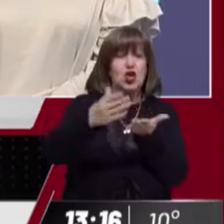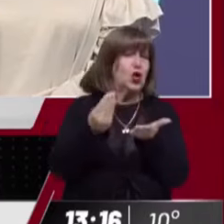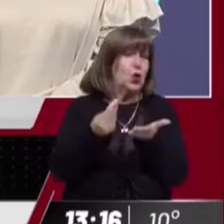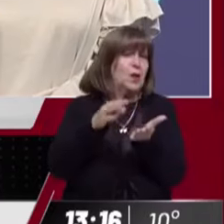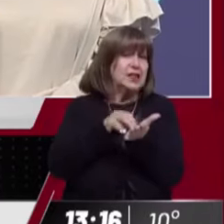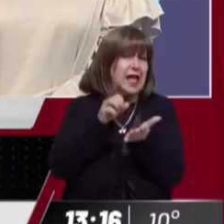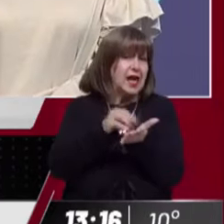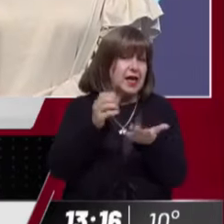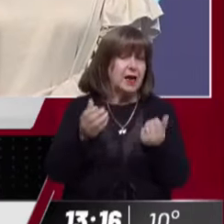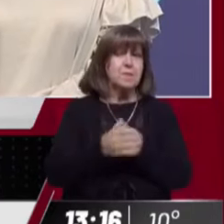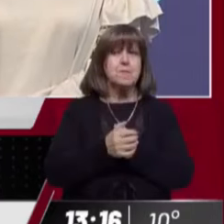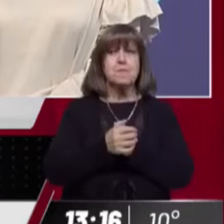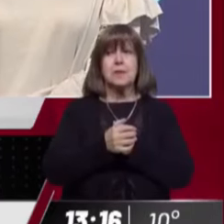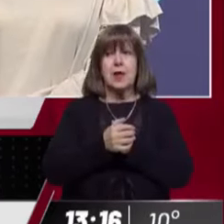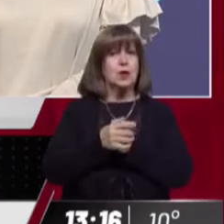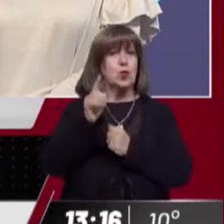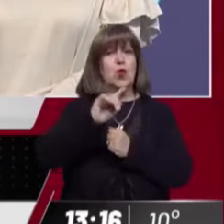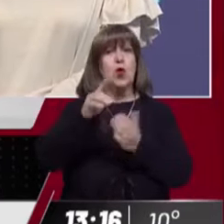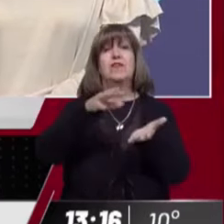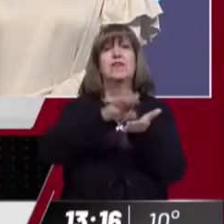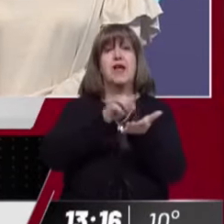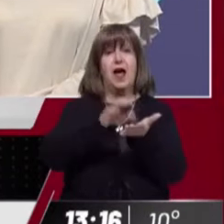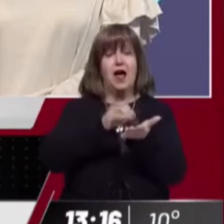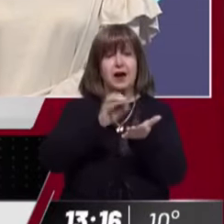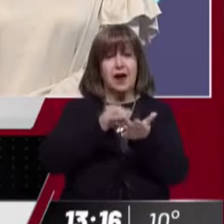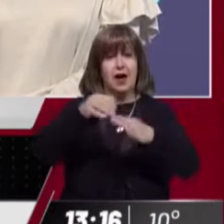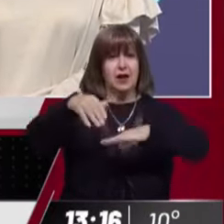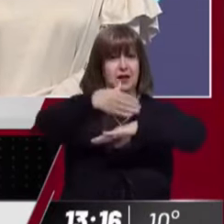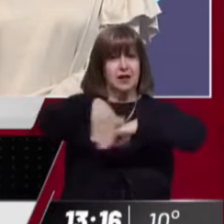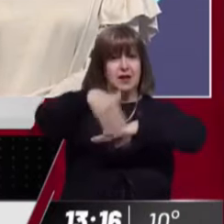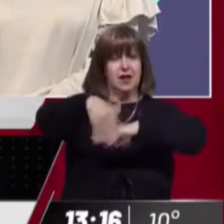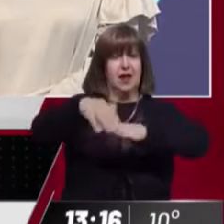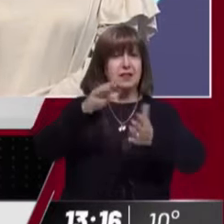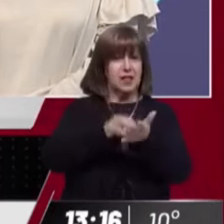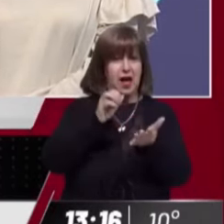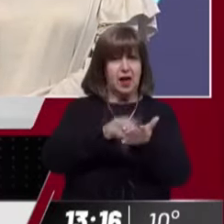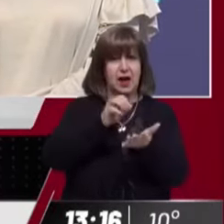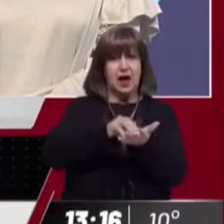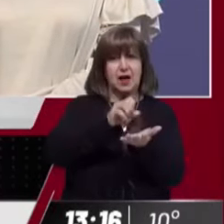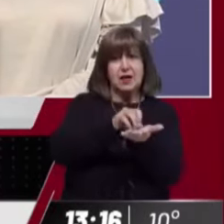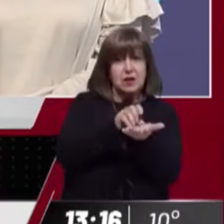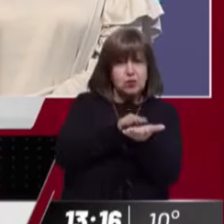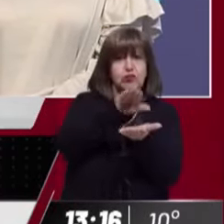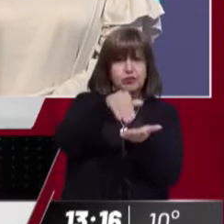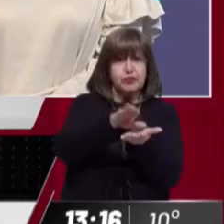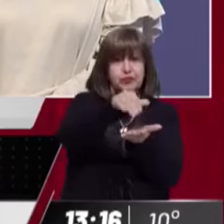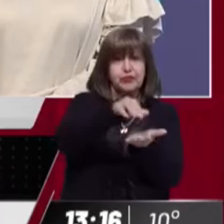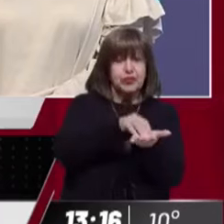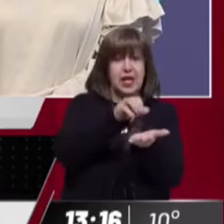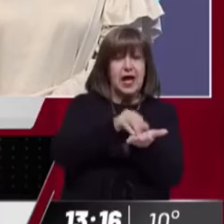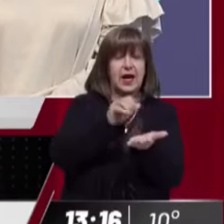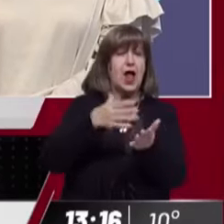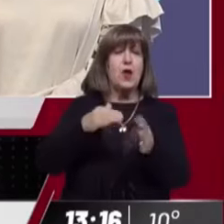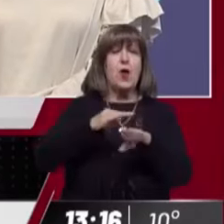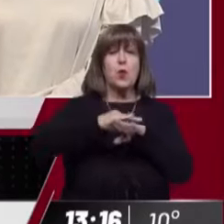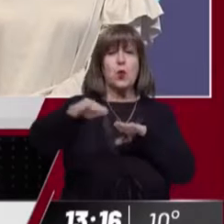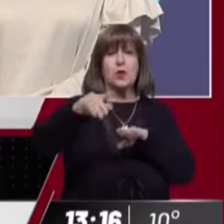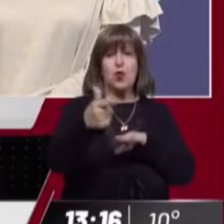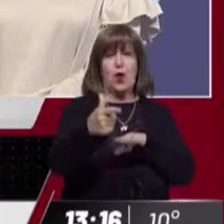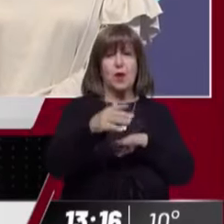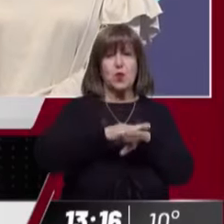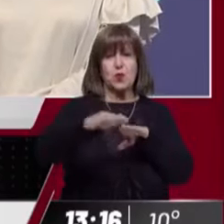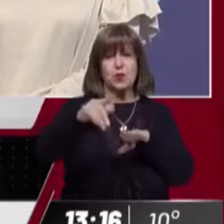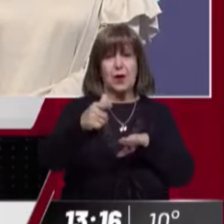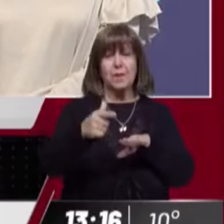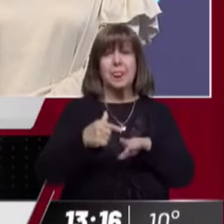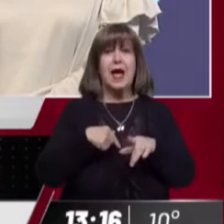La calle Míguez es una calle de tierra, una calle que no es habitada, por más que circula varias gente, porque hablamos de que en esa calle, por ejemplo, está el